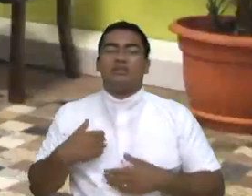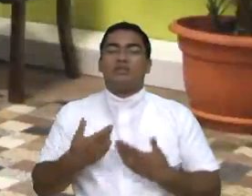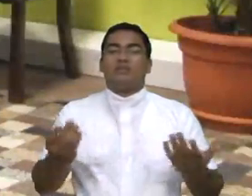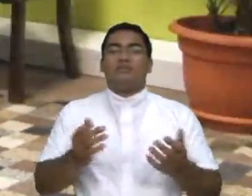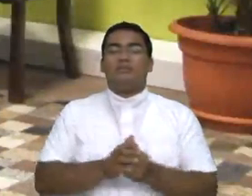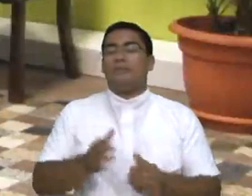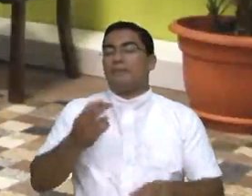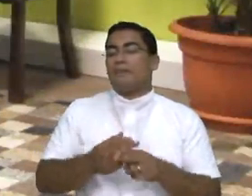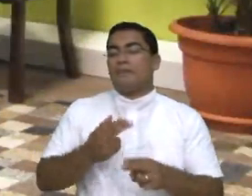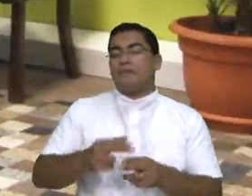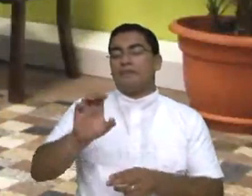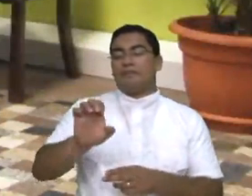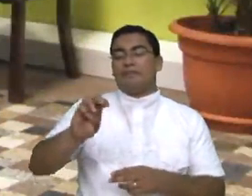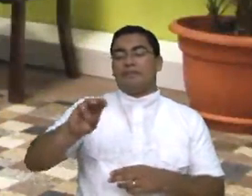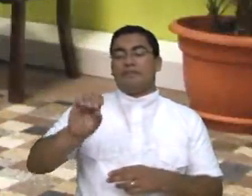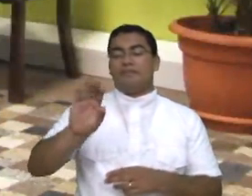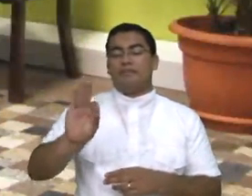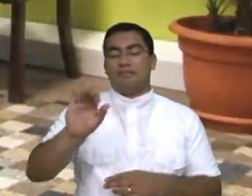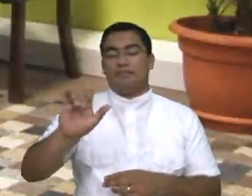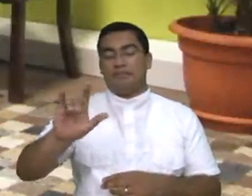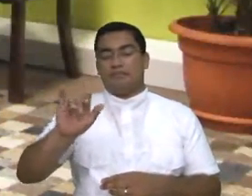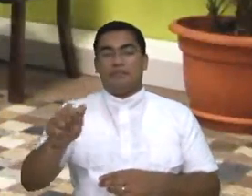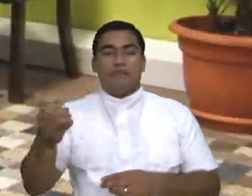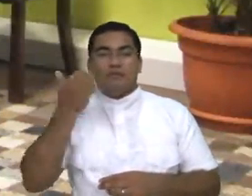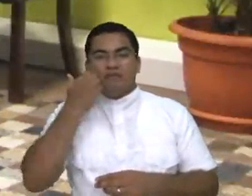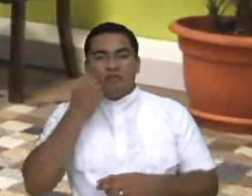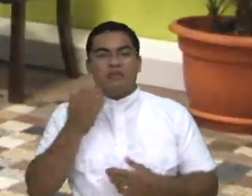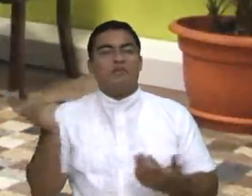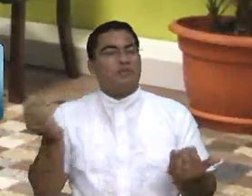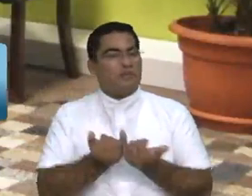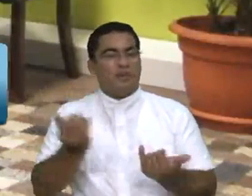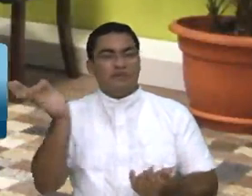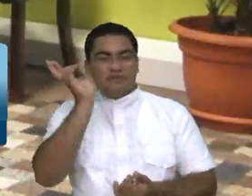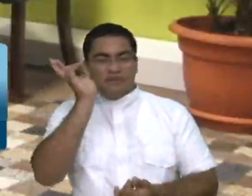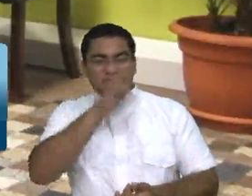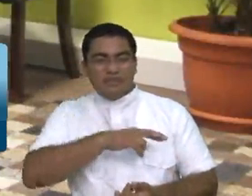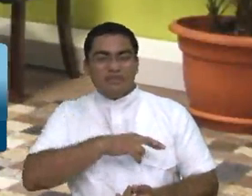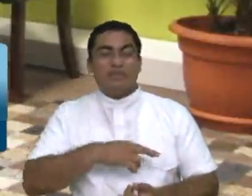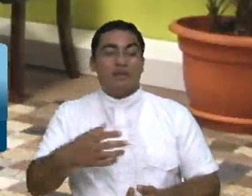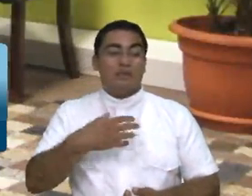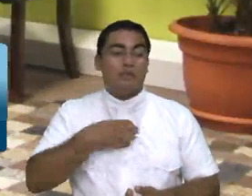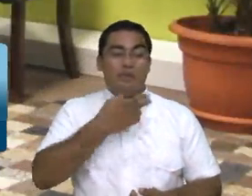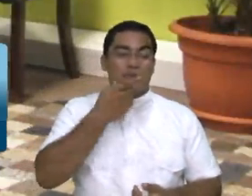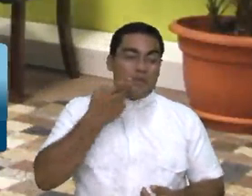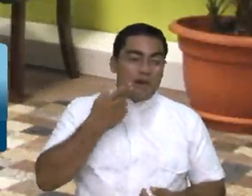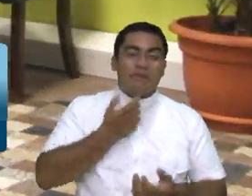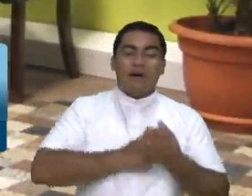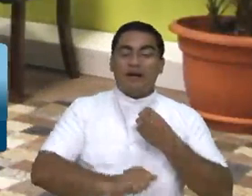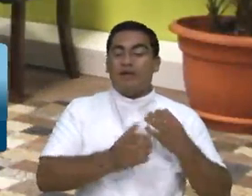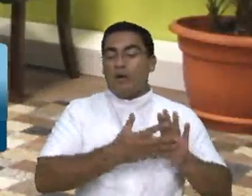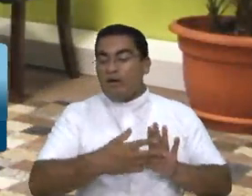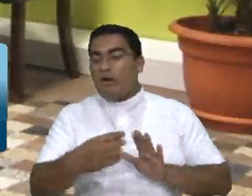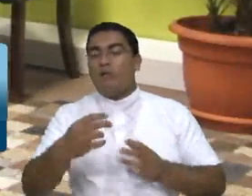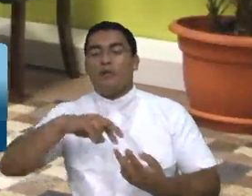enfermedad más bien rara, ¿verdad? No es tan común. Es una enfermedad hereditaria, es decir, no se transmite